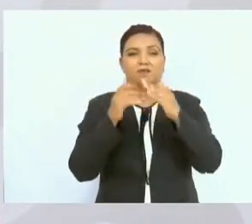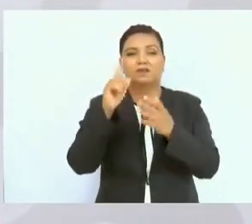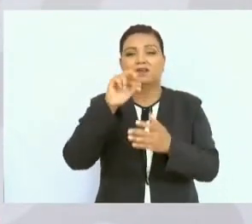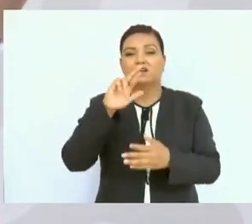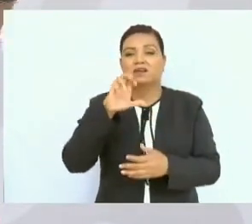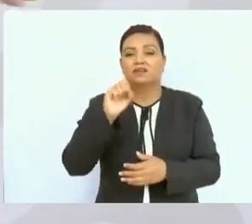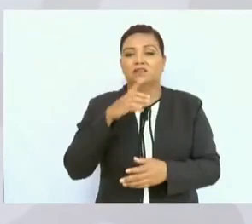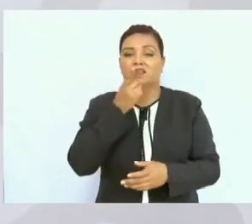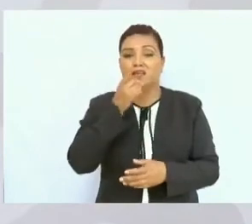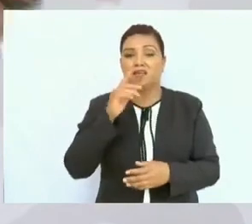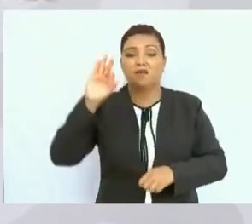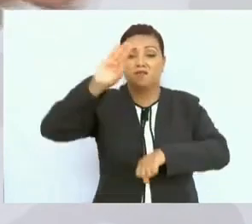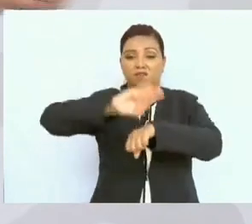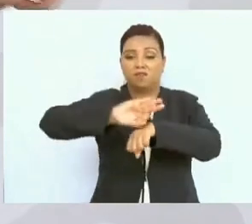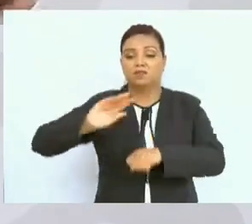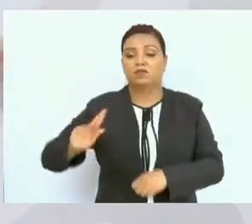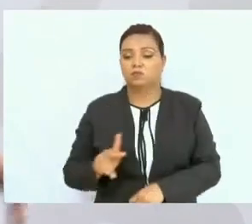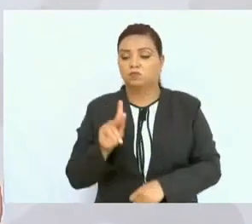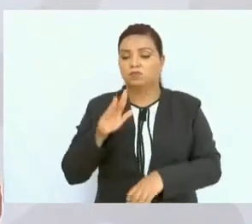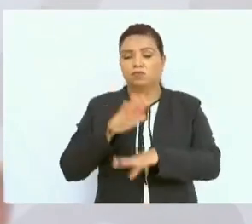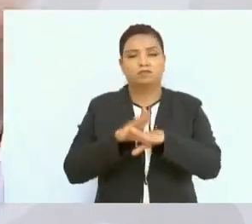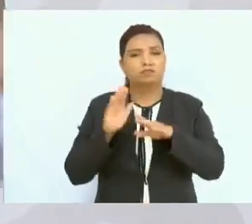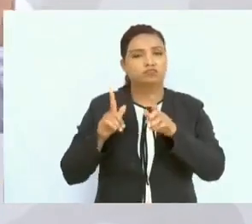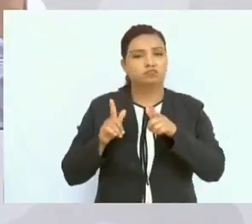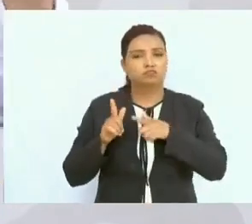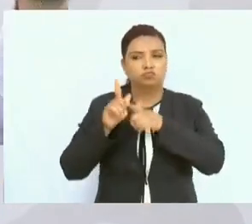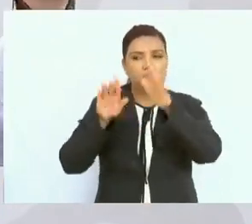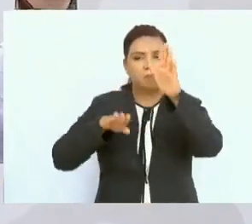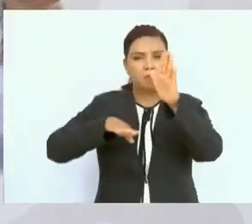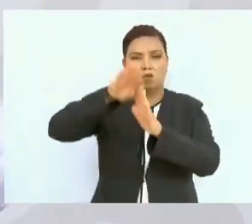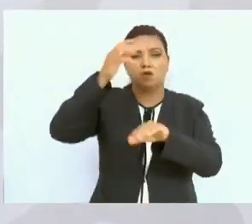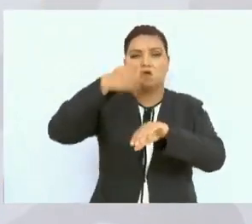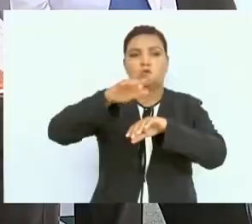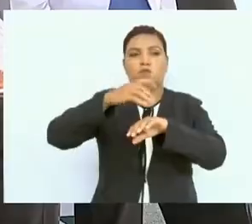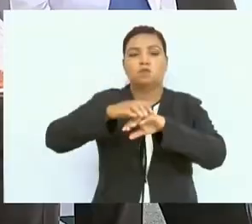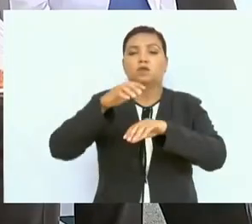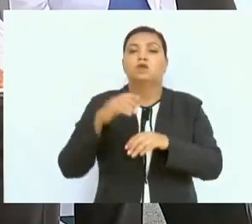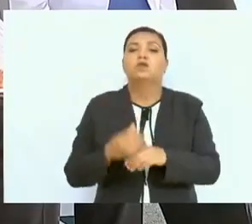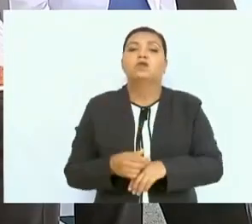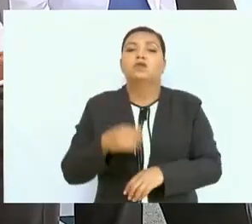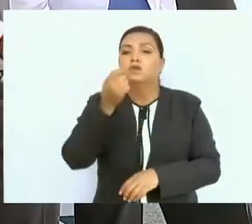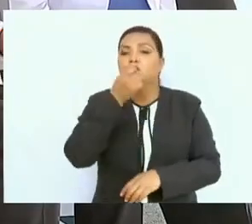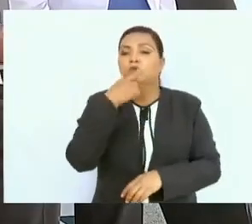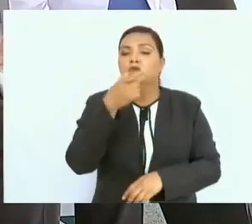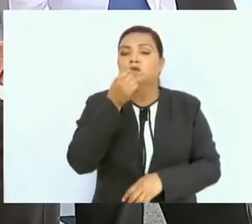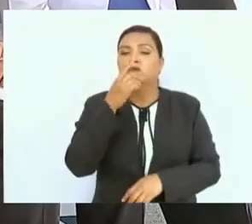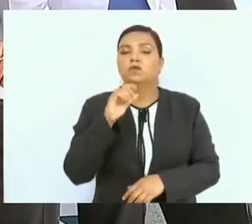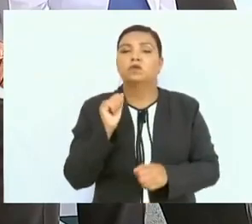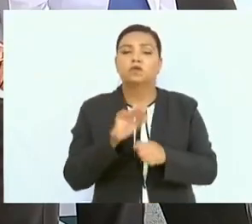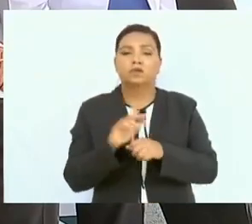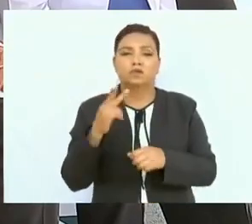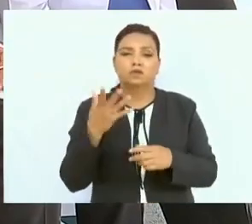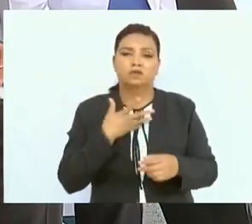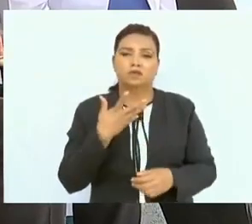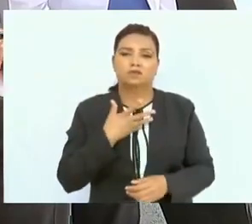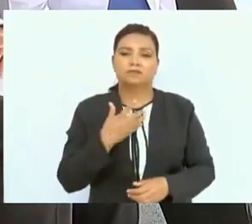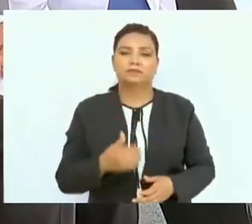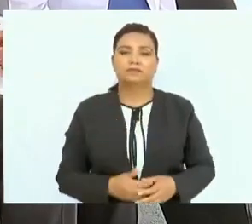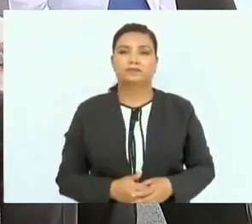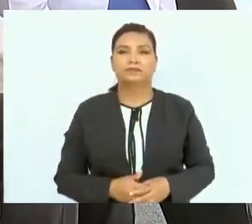Esta farmacia es pública y sigue creciendo en el abasto y en el número de claves de medicamentos que debe de tener.